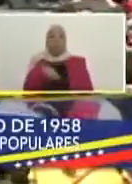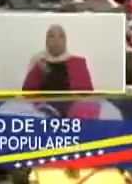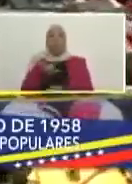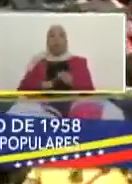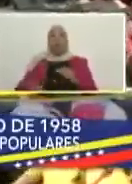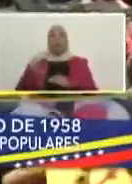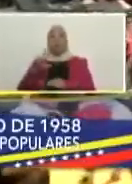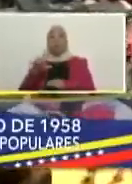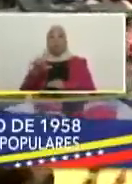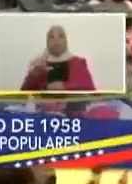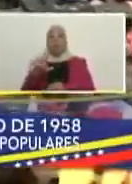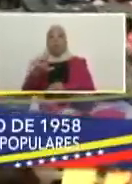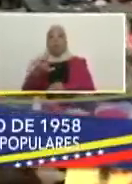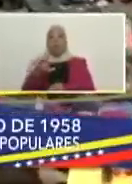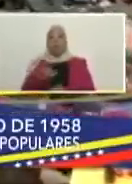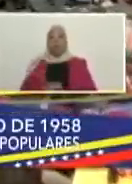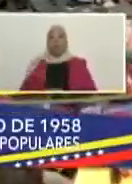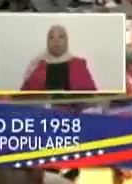liceos,